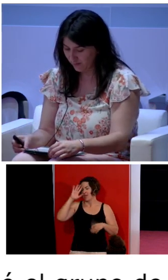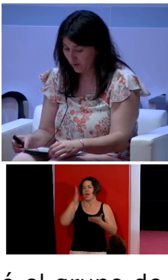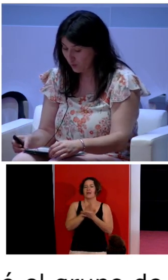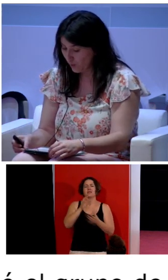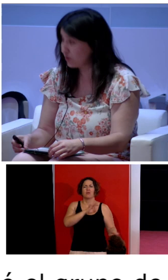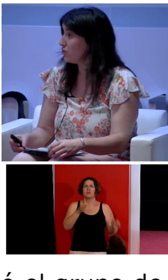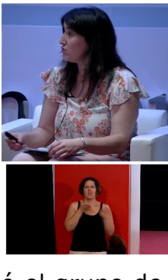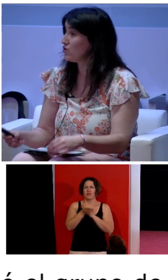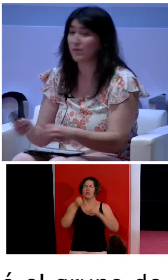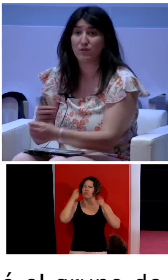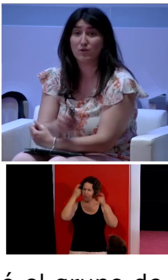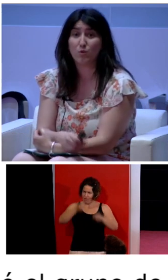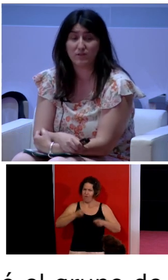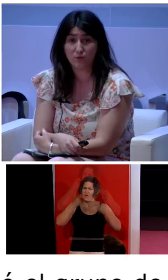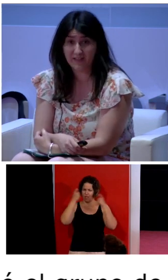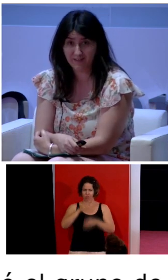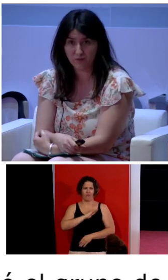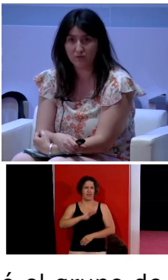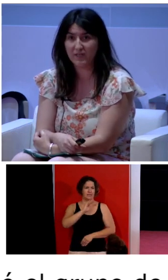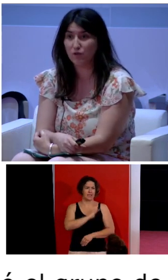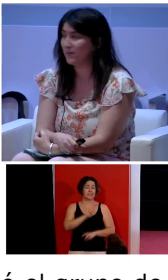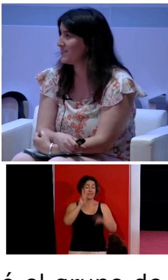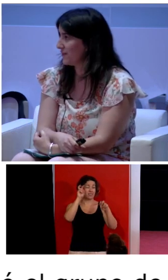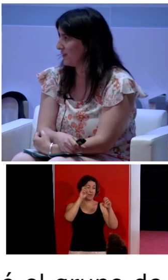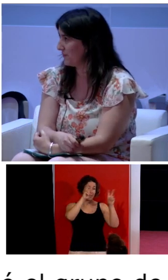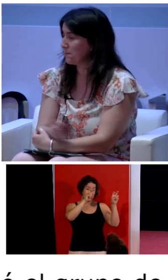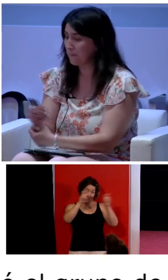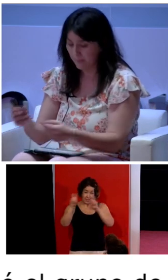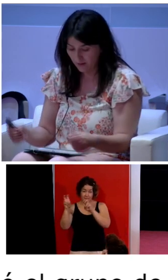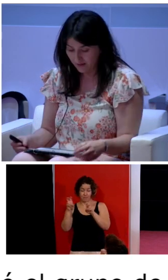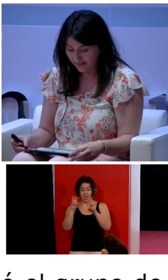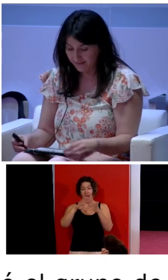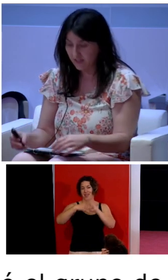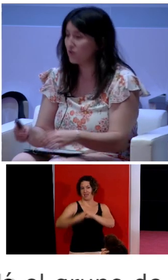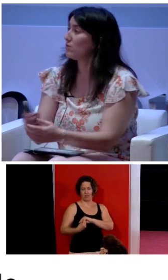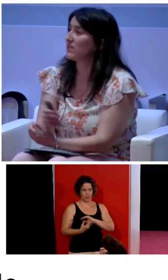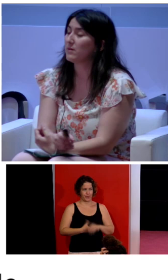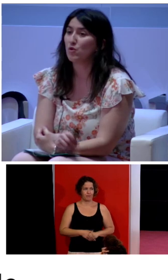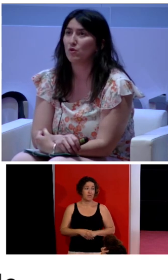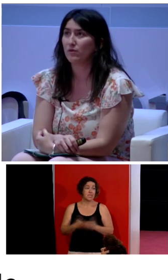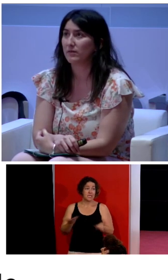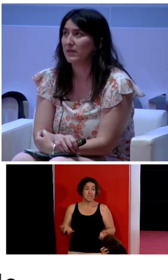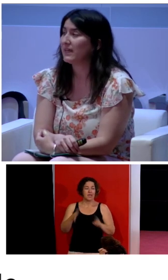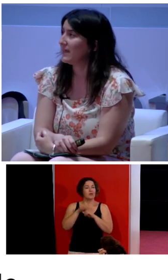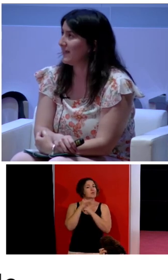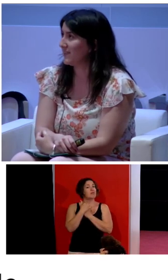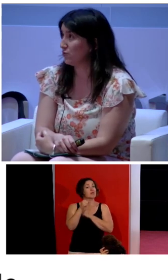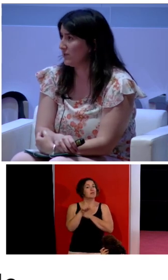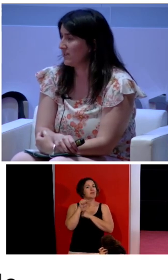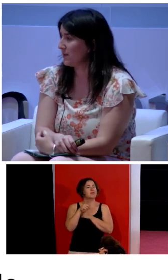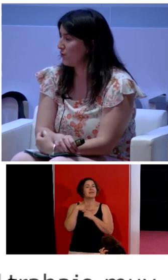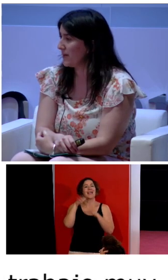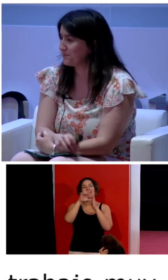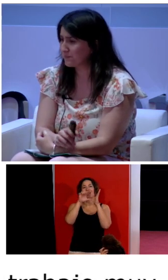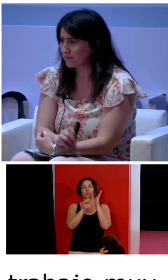un trabajo muy costoso, sobre todo en cuanto a la adaptación de los temas se refiere. En este caso, contábamos con el Estatuto